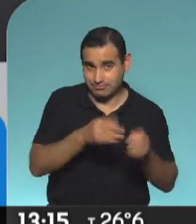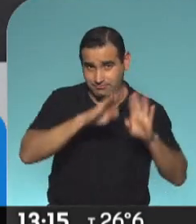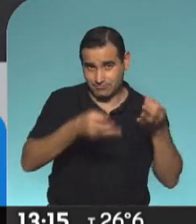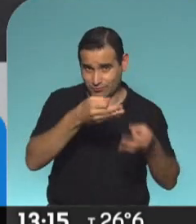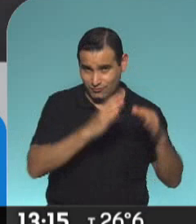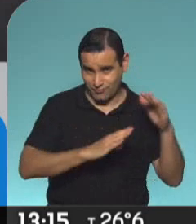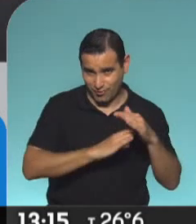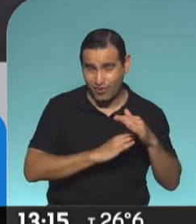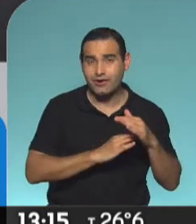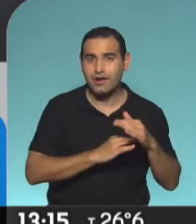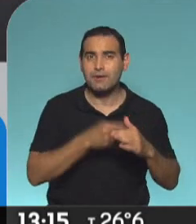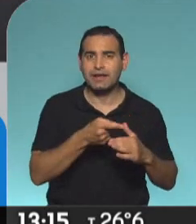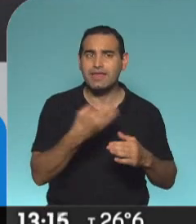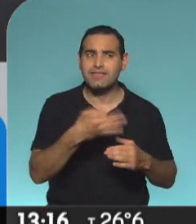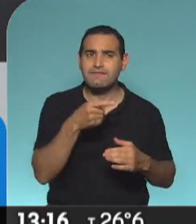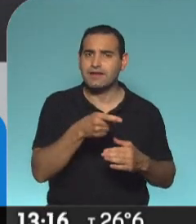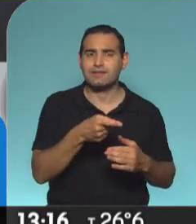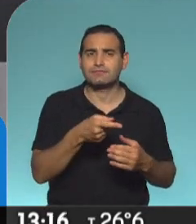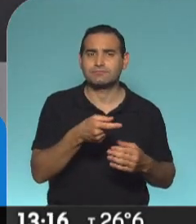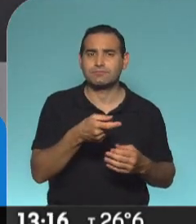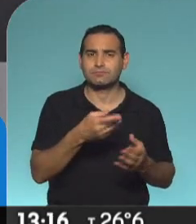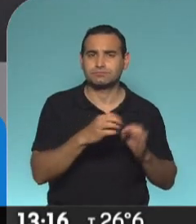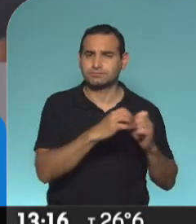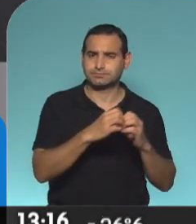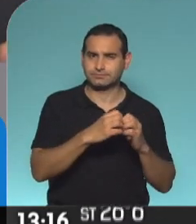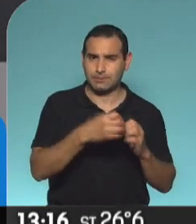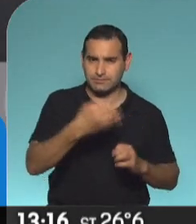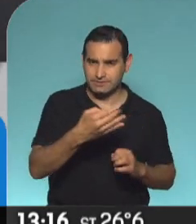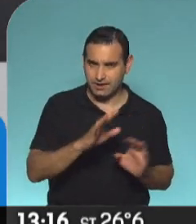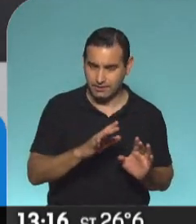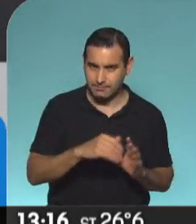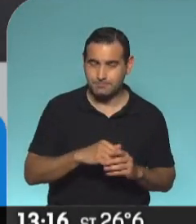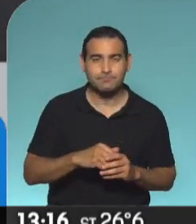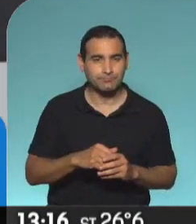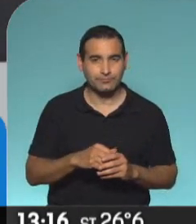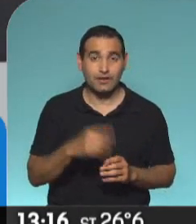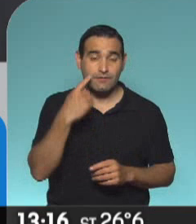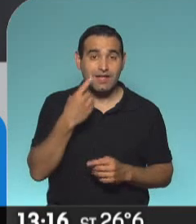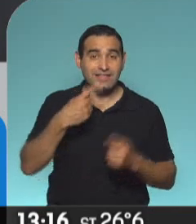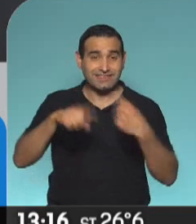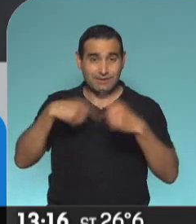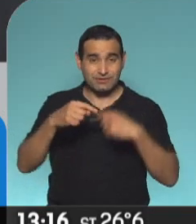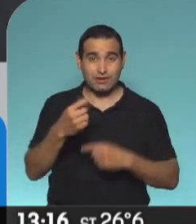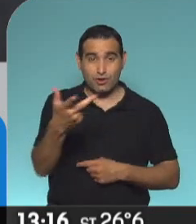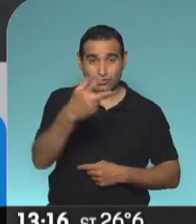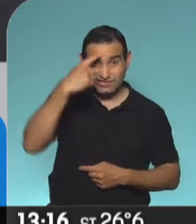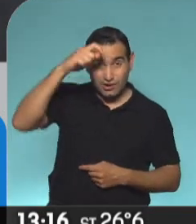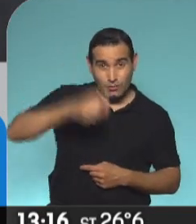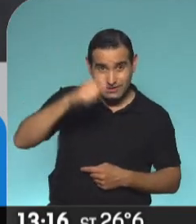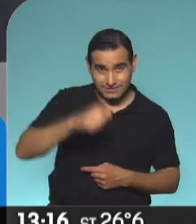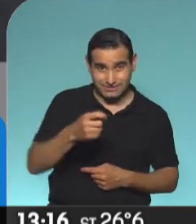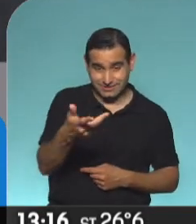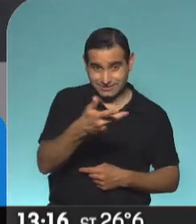país para que trate esta cuestión de un modo excepcional que no lo merecía. Insisto, en el trámite de los jueces, de los traslados de los jueces